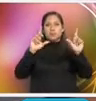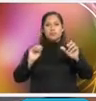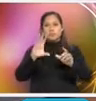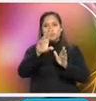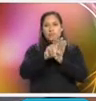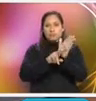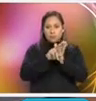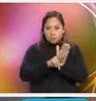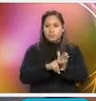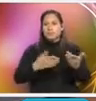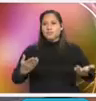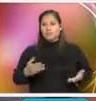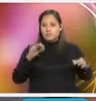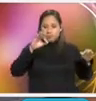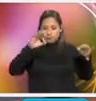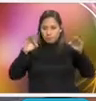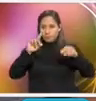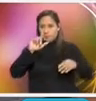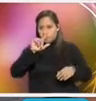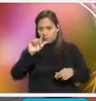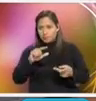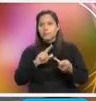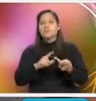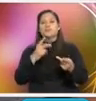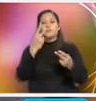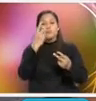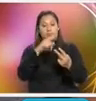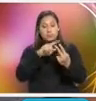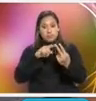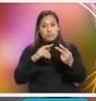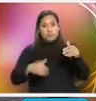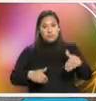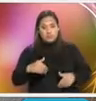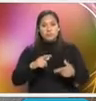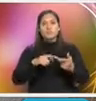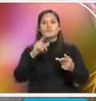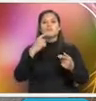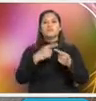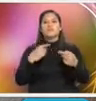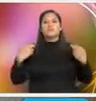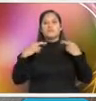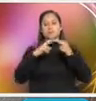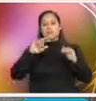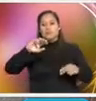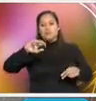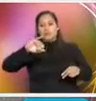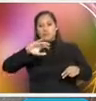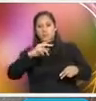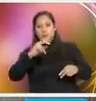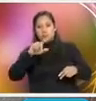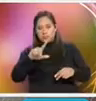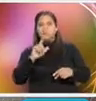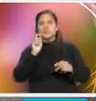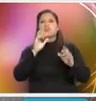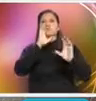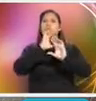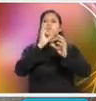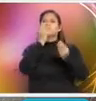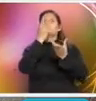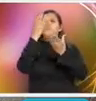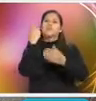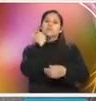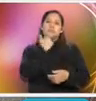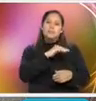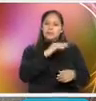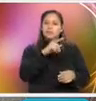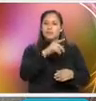haber danza, 2 principales obras, una obra del maestro Michel, que es la ópera descuartizada. Entonces es muy